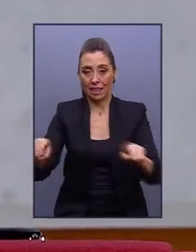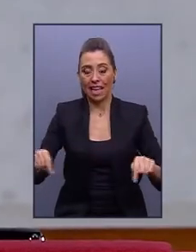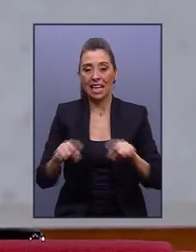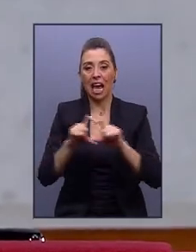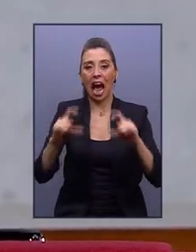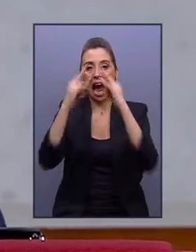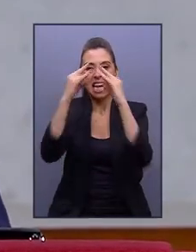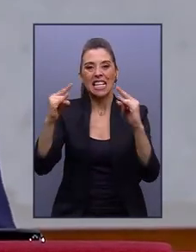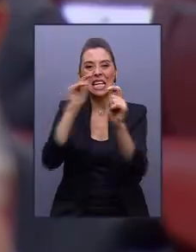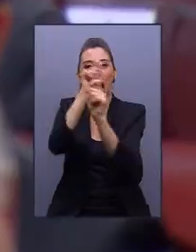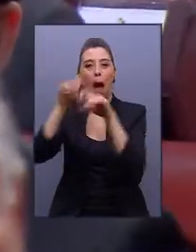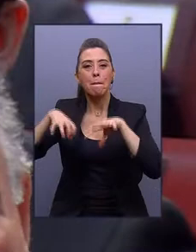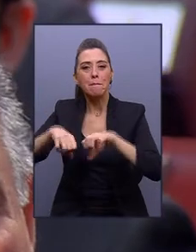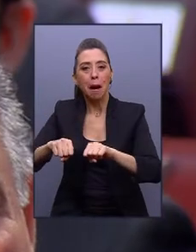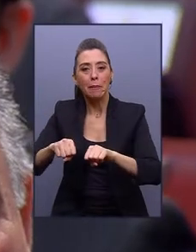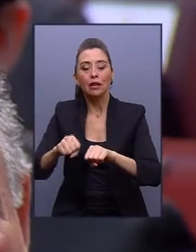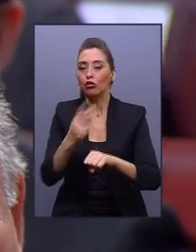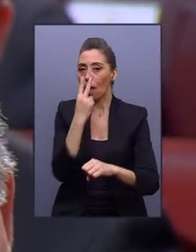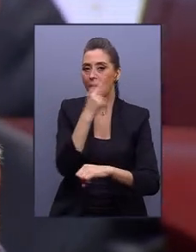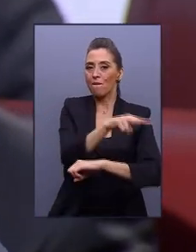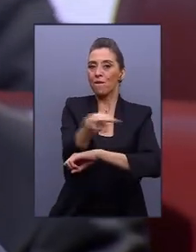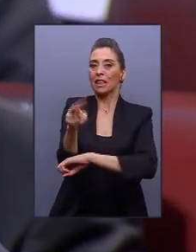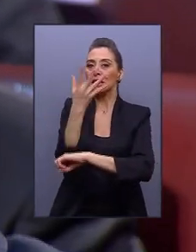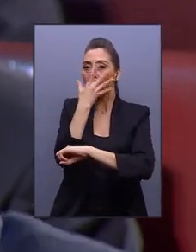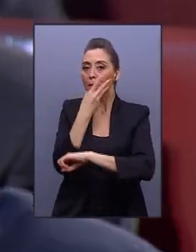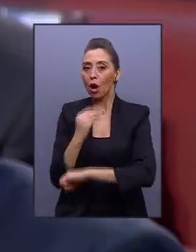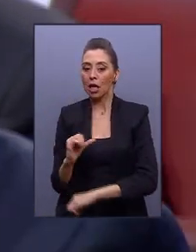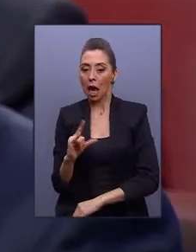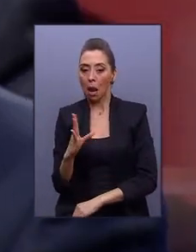campamento Vista Hermosa, en la comuna de Calbuco,